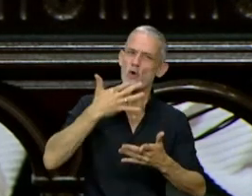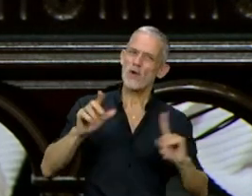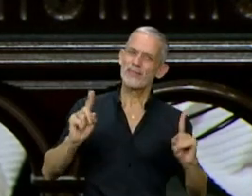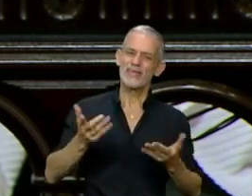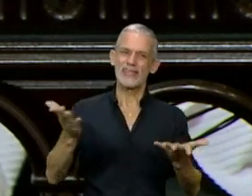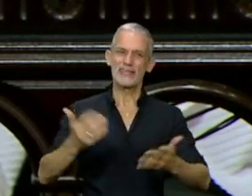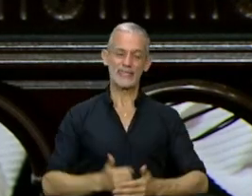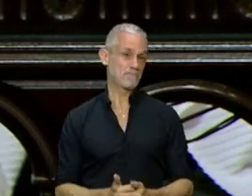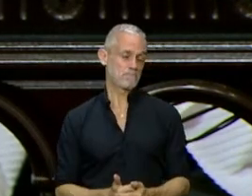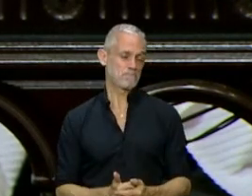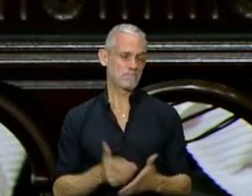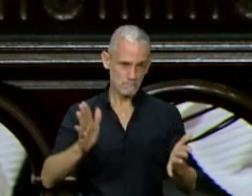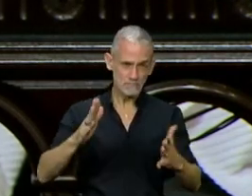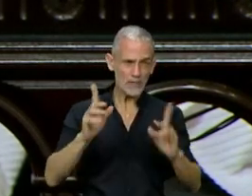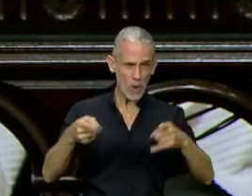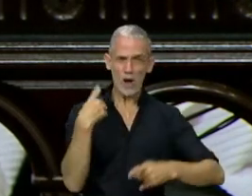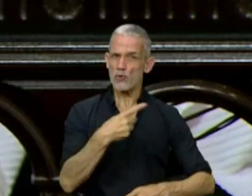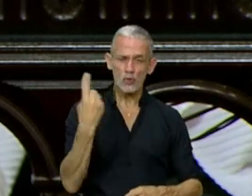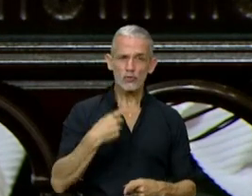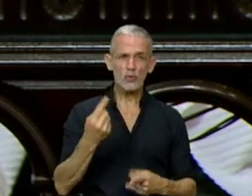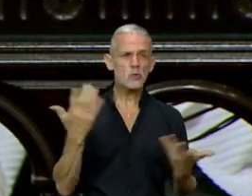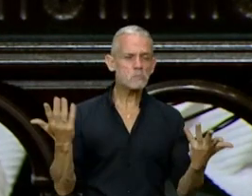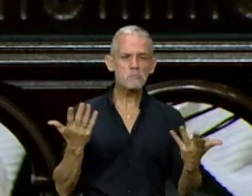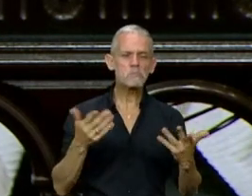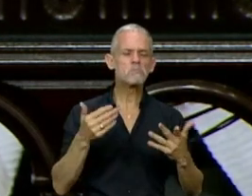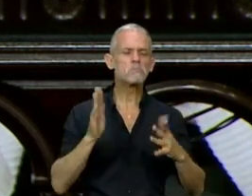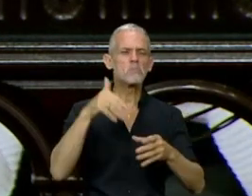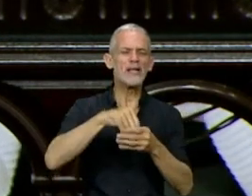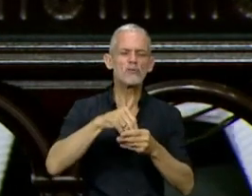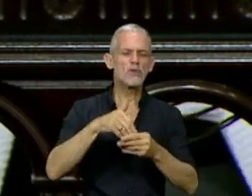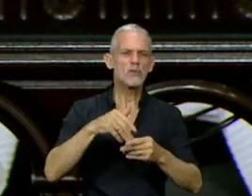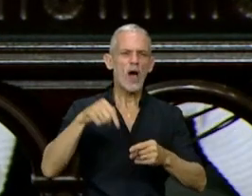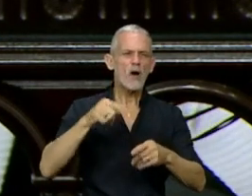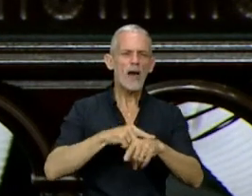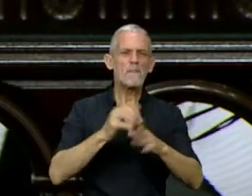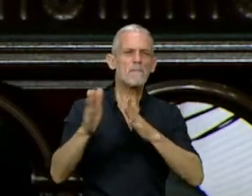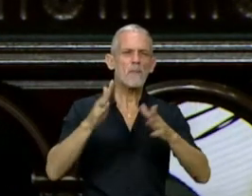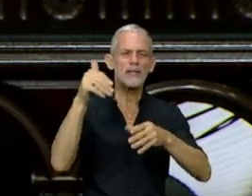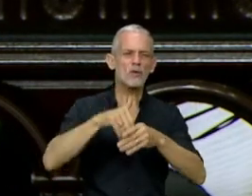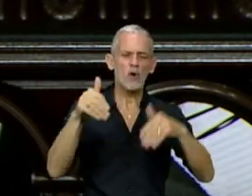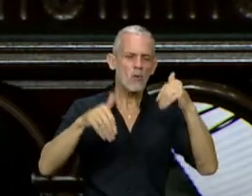diputadas. Pero creo que nosotros, nada de lo que pase en este momento de las